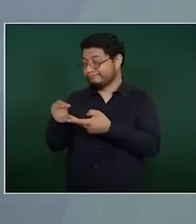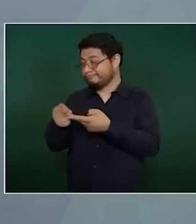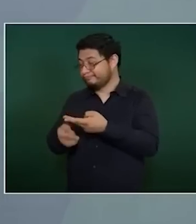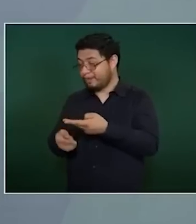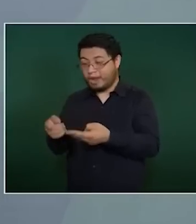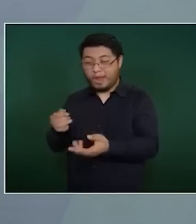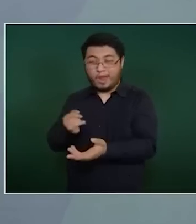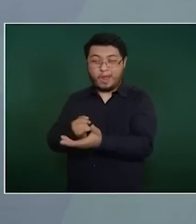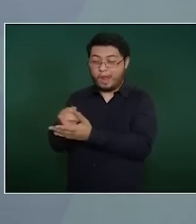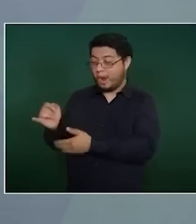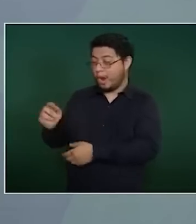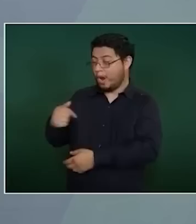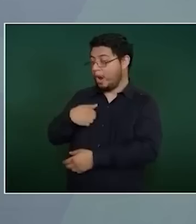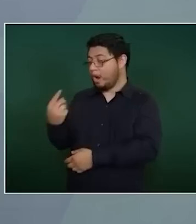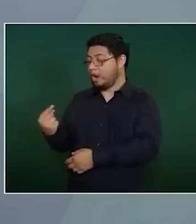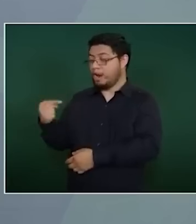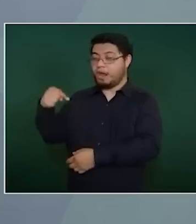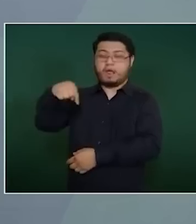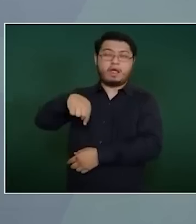clasistas,